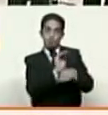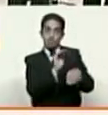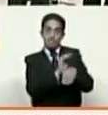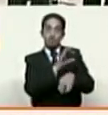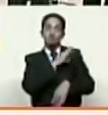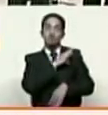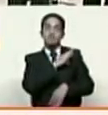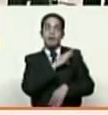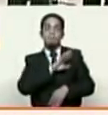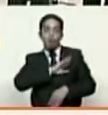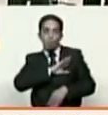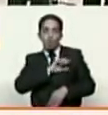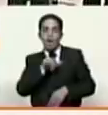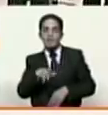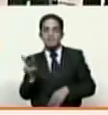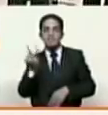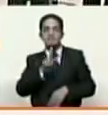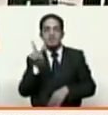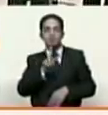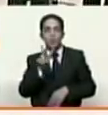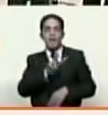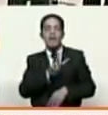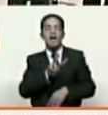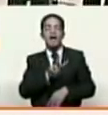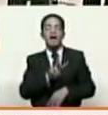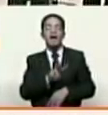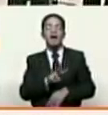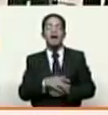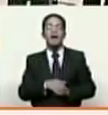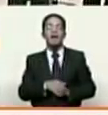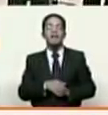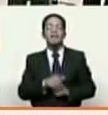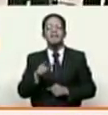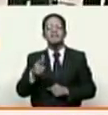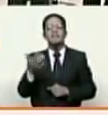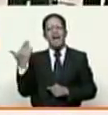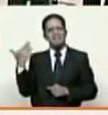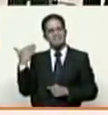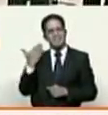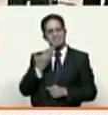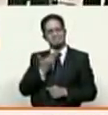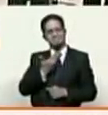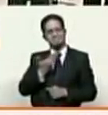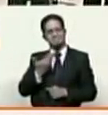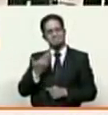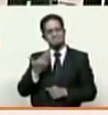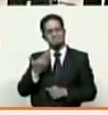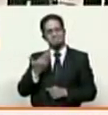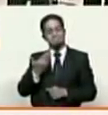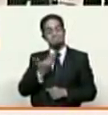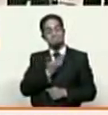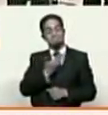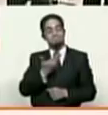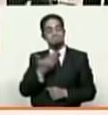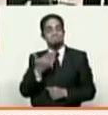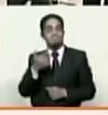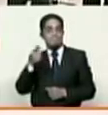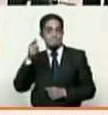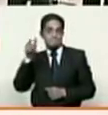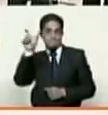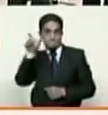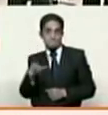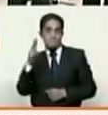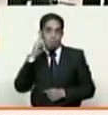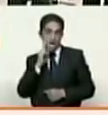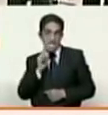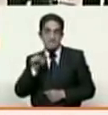socialismo bolivariano, en el Congreso de Angostura y el discurso de nuestro libertador Simón Bolívar, programas sociales instaurados